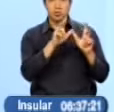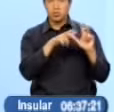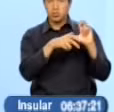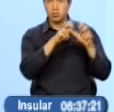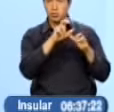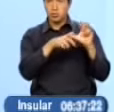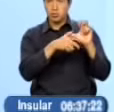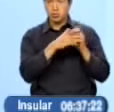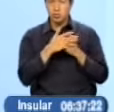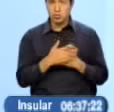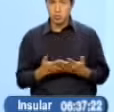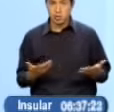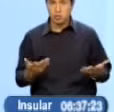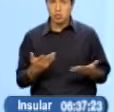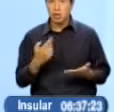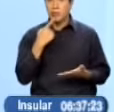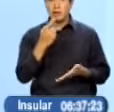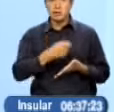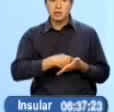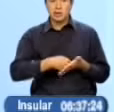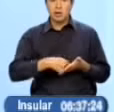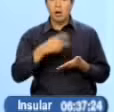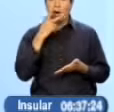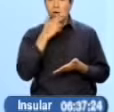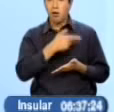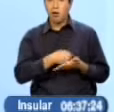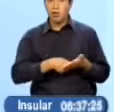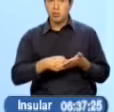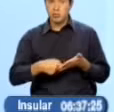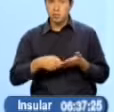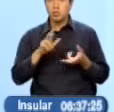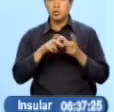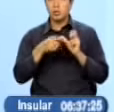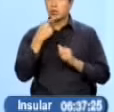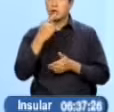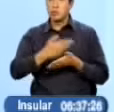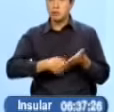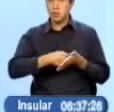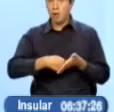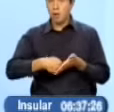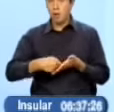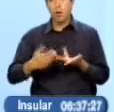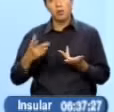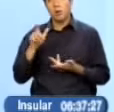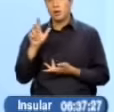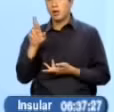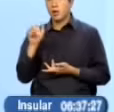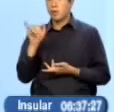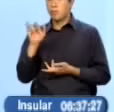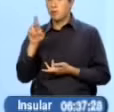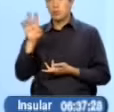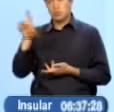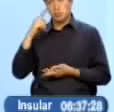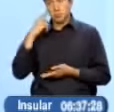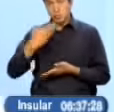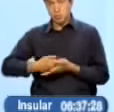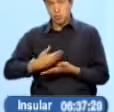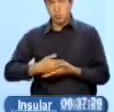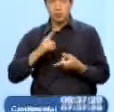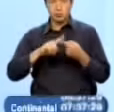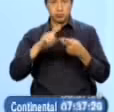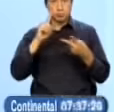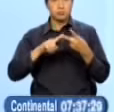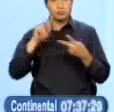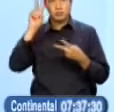cordón de que ha falsificado documentos el gordito ha falsificado documentos entonces el señor ramiro garcía tiene que demostrarlo en el